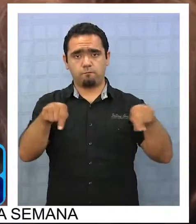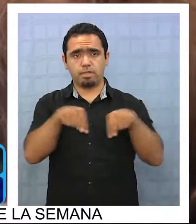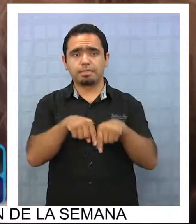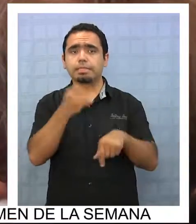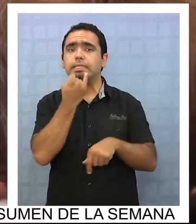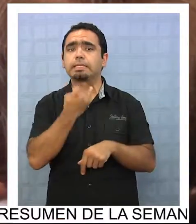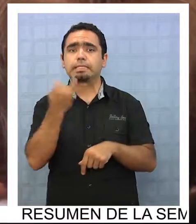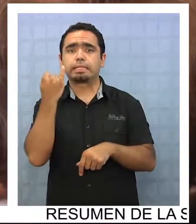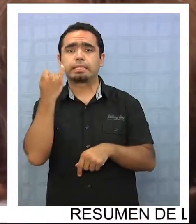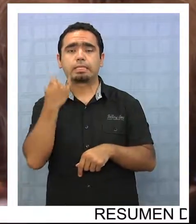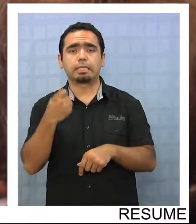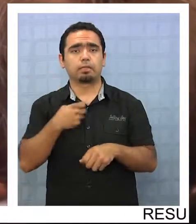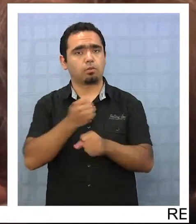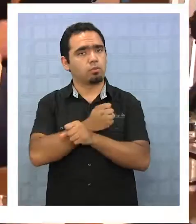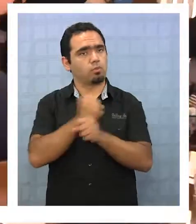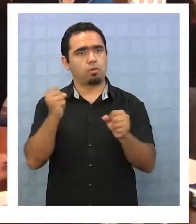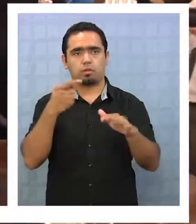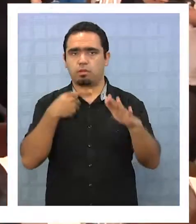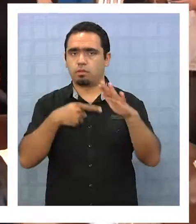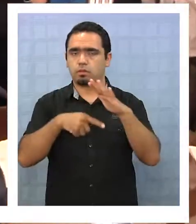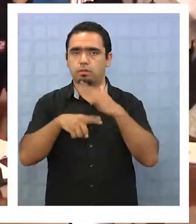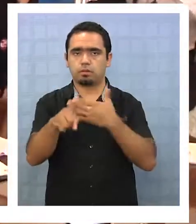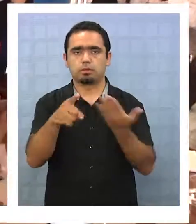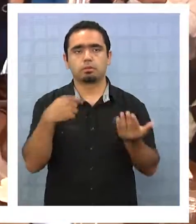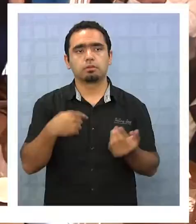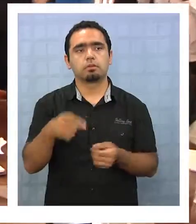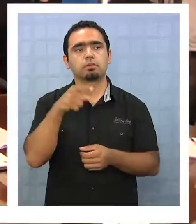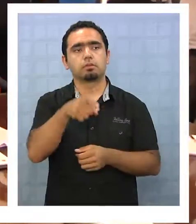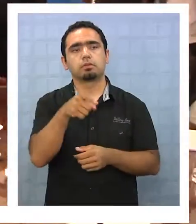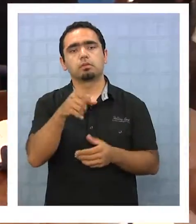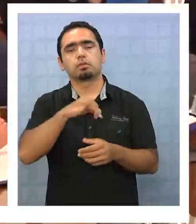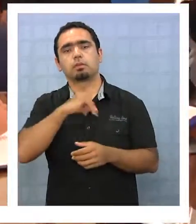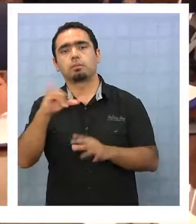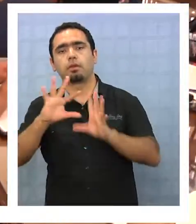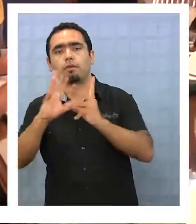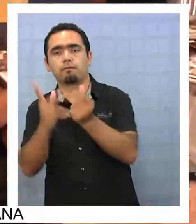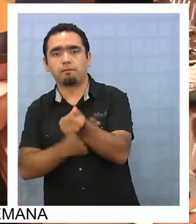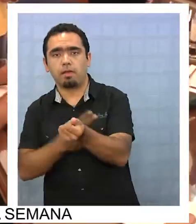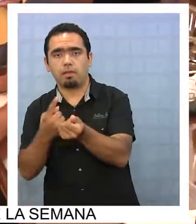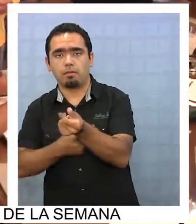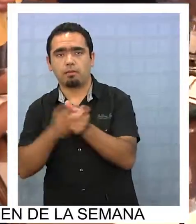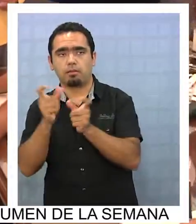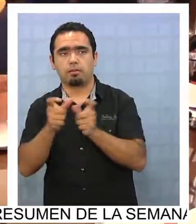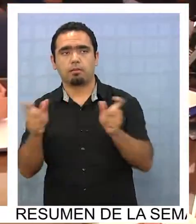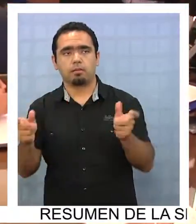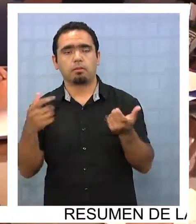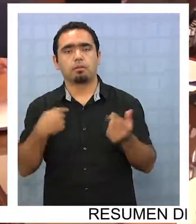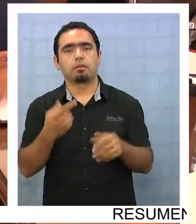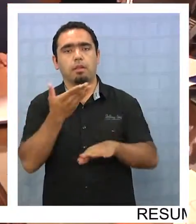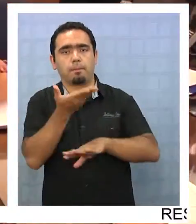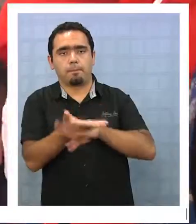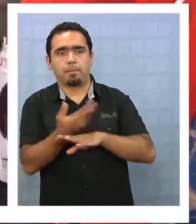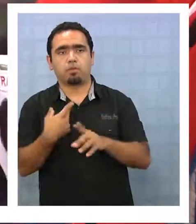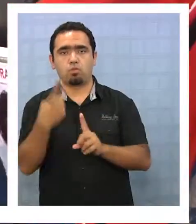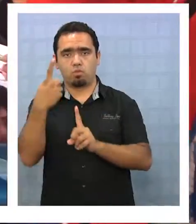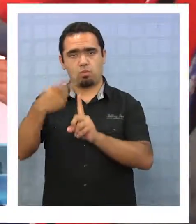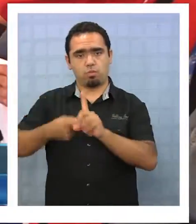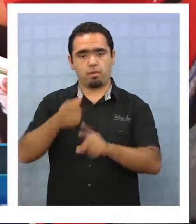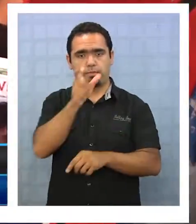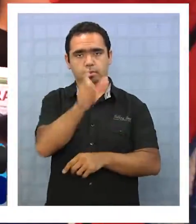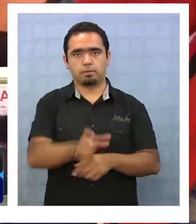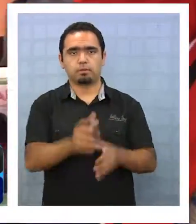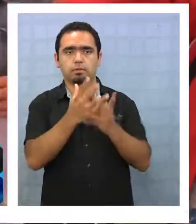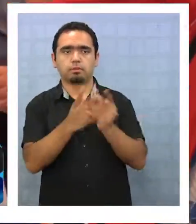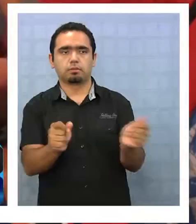intendenta no se les permitió el ingreso, lo que fue desoído por los familiares del joven que ya lleva más de un mes desaparecido. La por